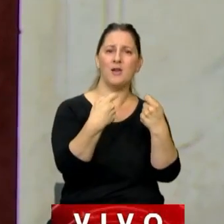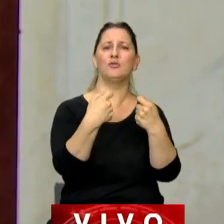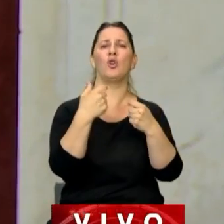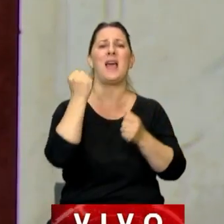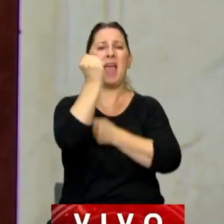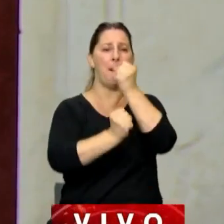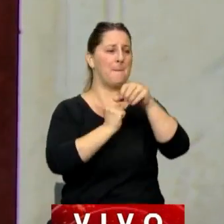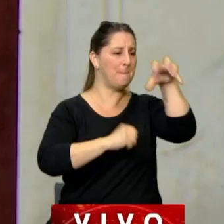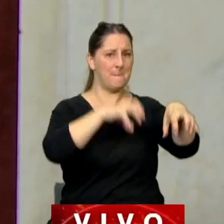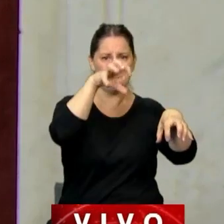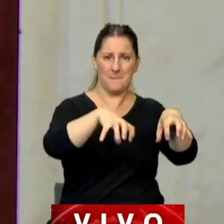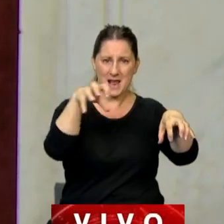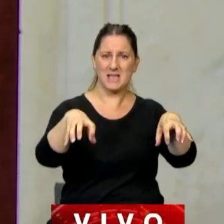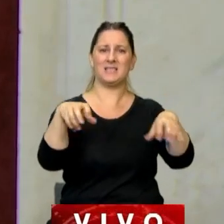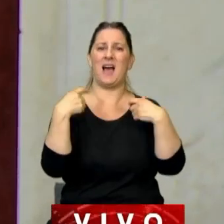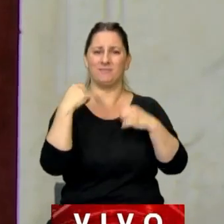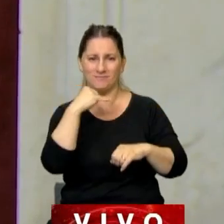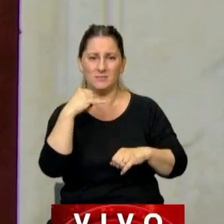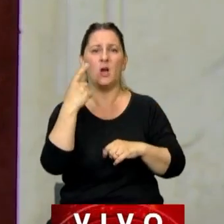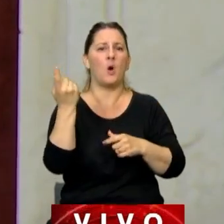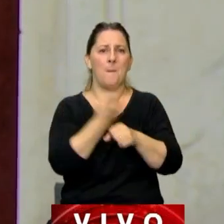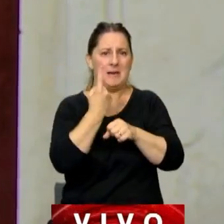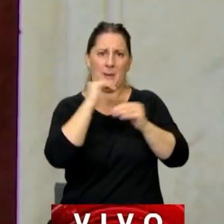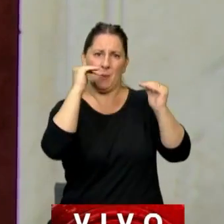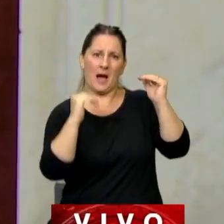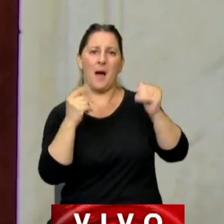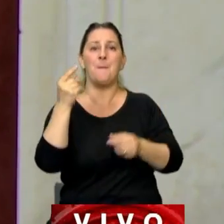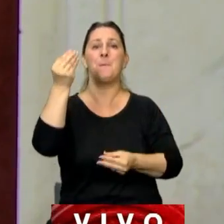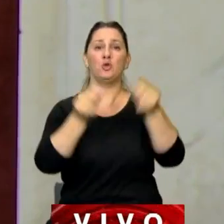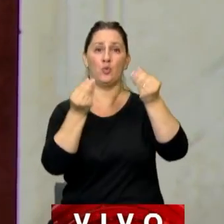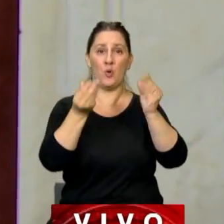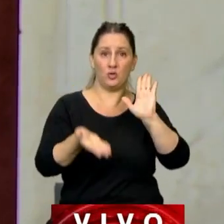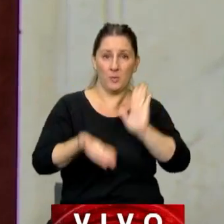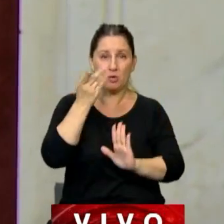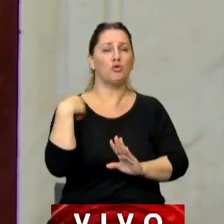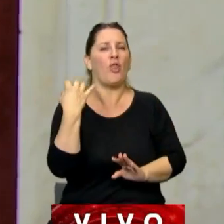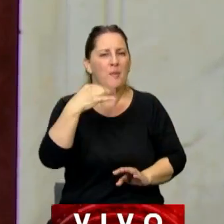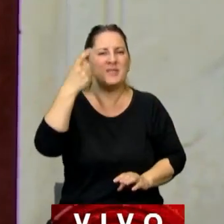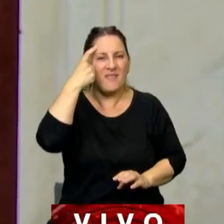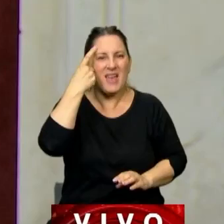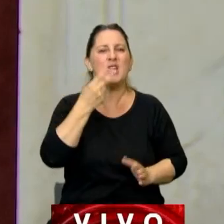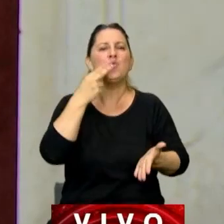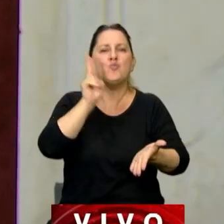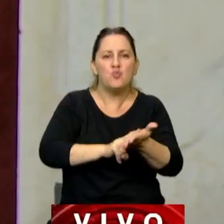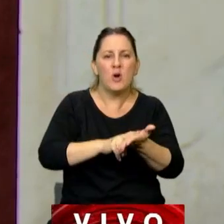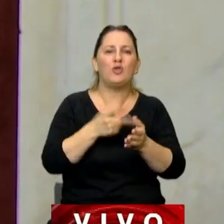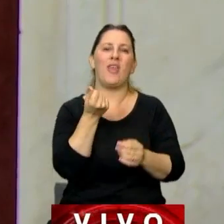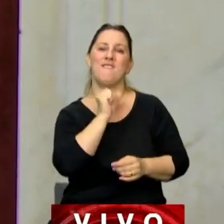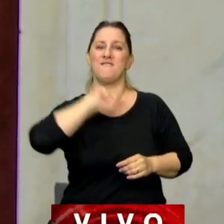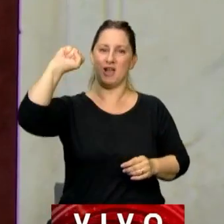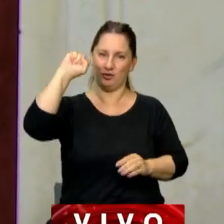en las empresas, cuando no vemos la manera de bajarlo, cuando aumentamos el presupuesto, sepamos que estamos aumentando el impuesto